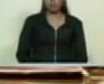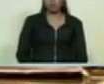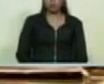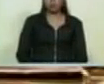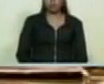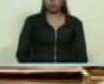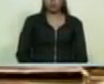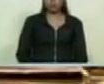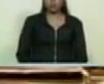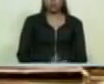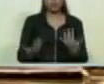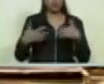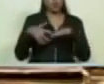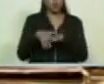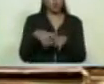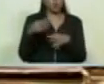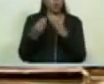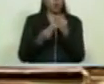integrada por